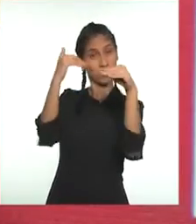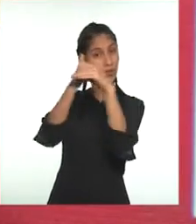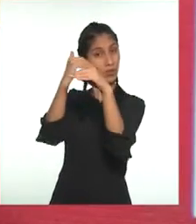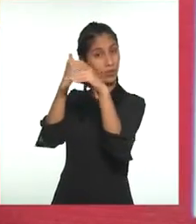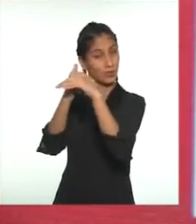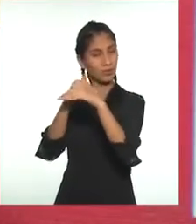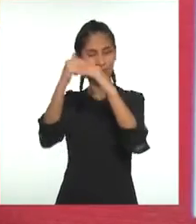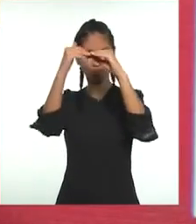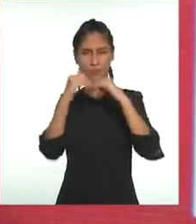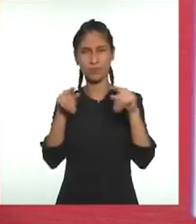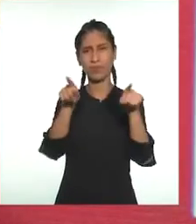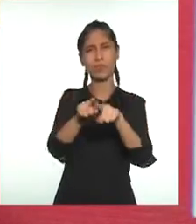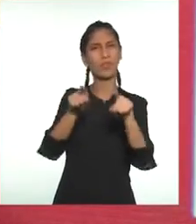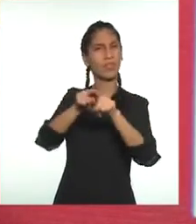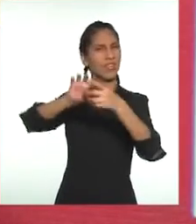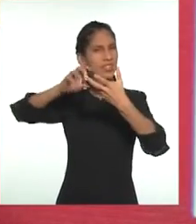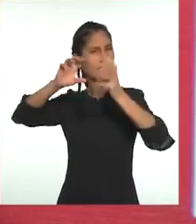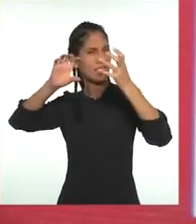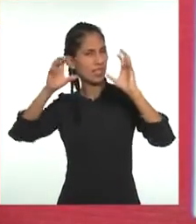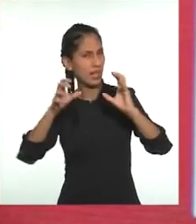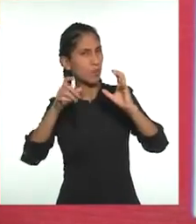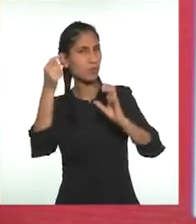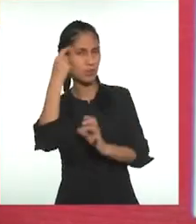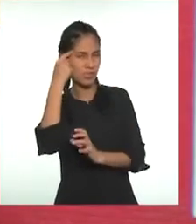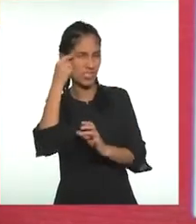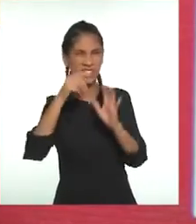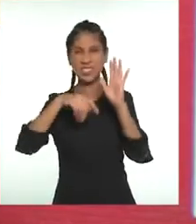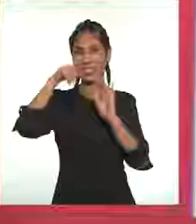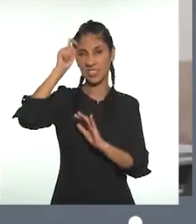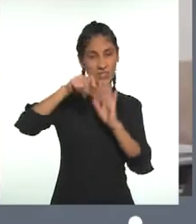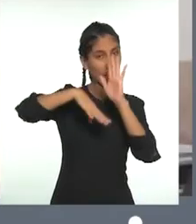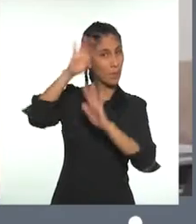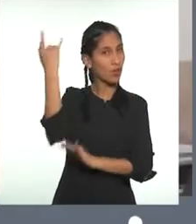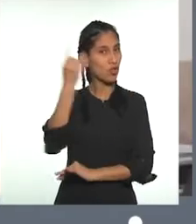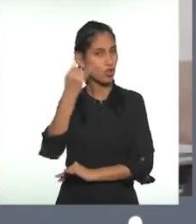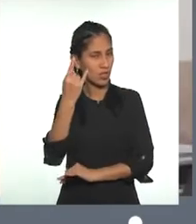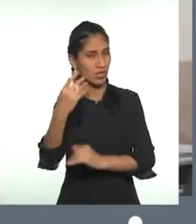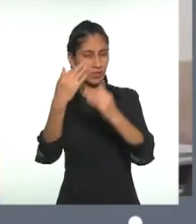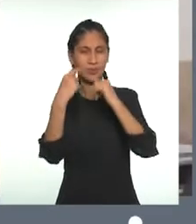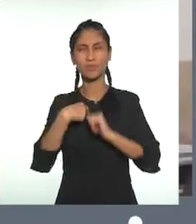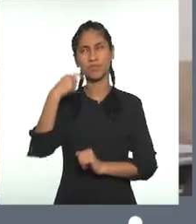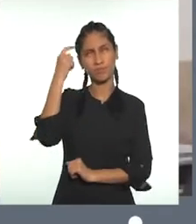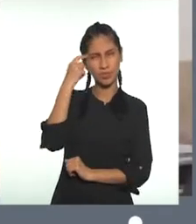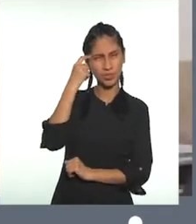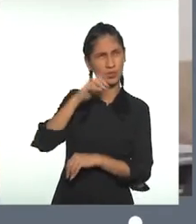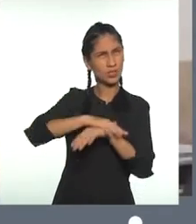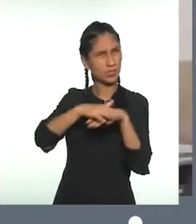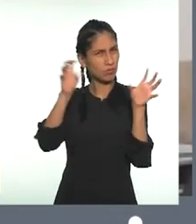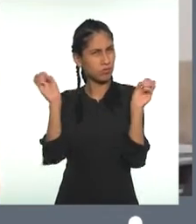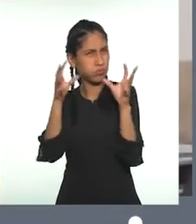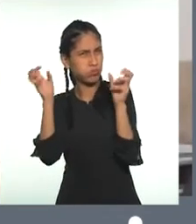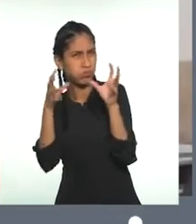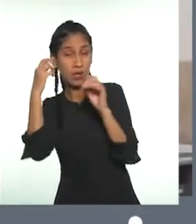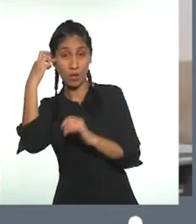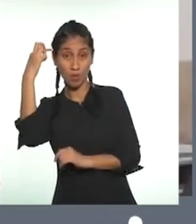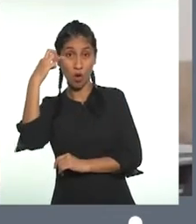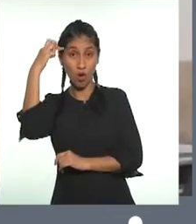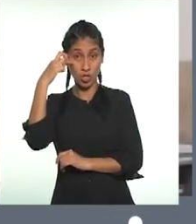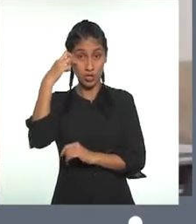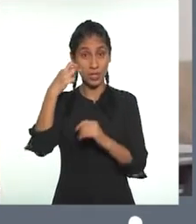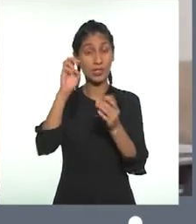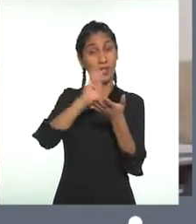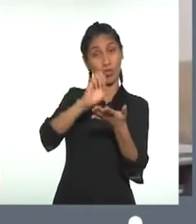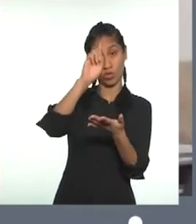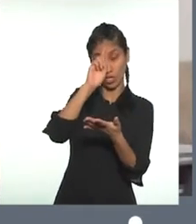¿Qué cambios te parecen más urgentes para tener una sociedad más justa? Pienso que se deben generar políticas educativas